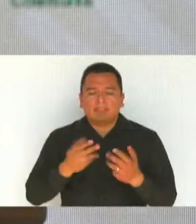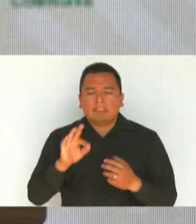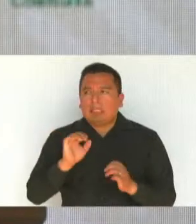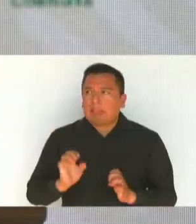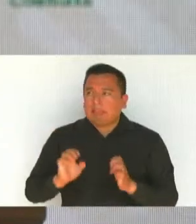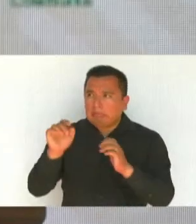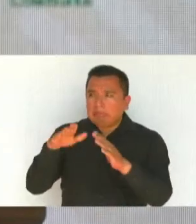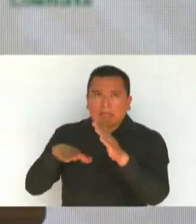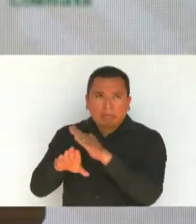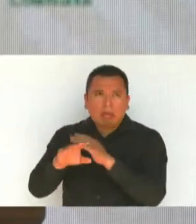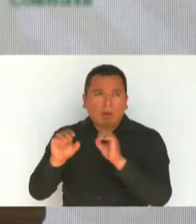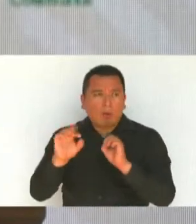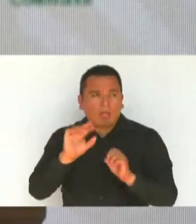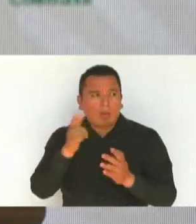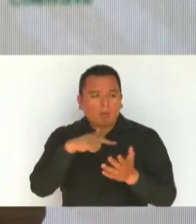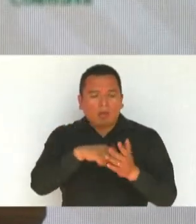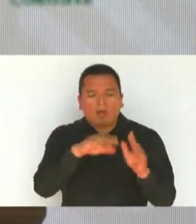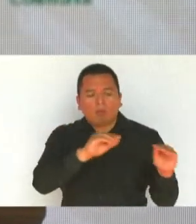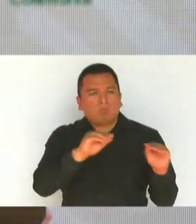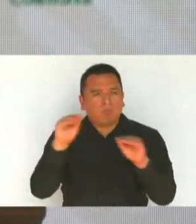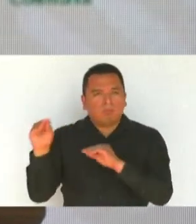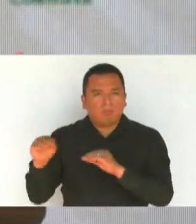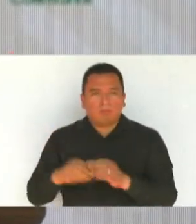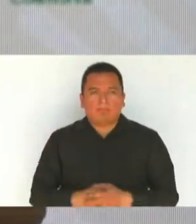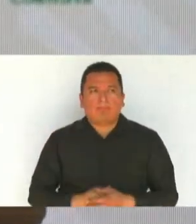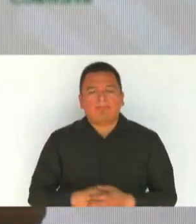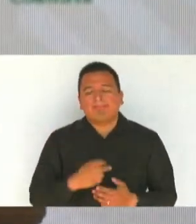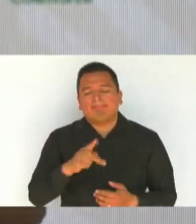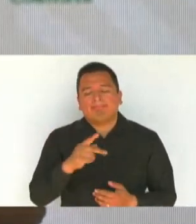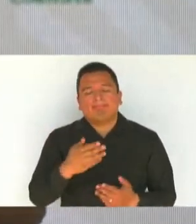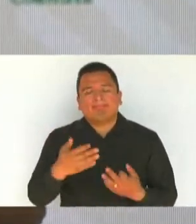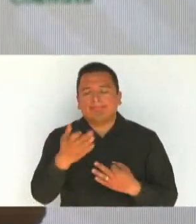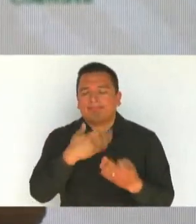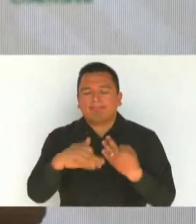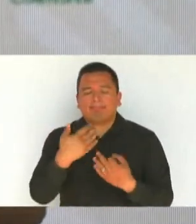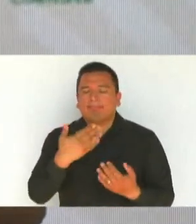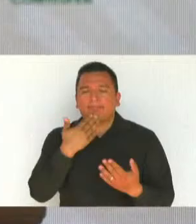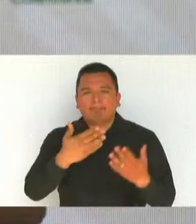o debemos movernos de este lugar. Sean todos bienvenidos y